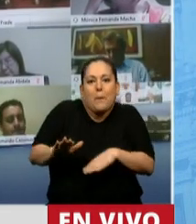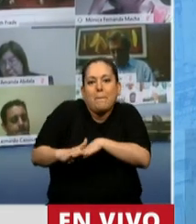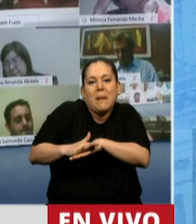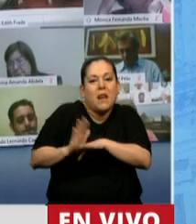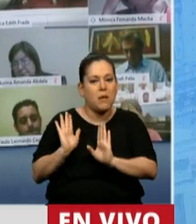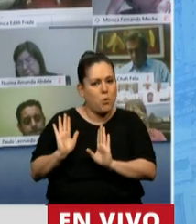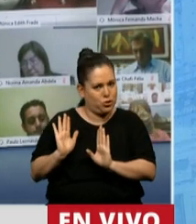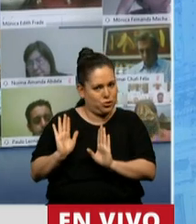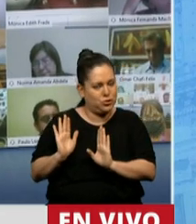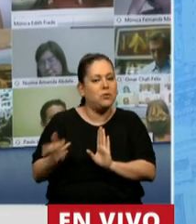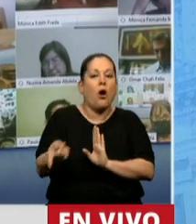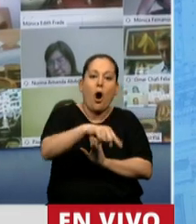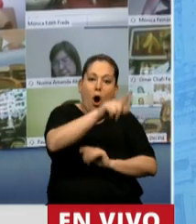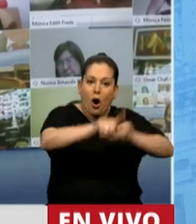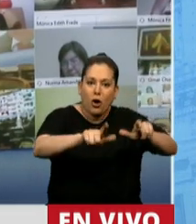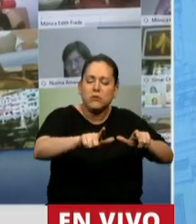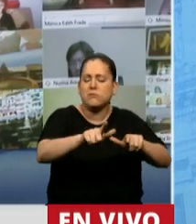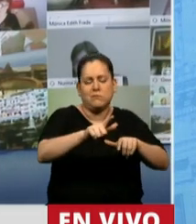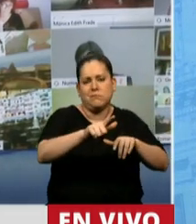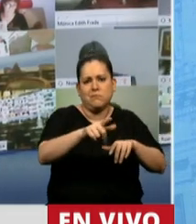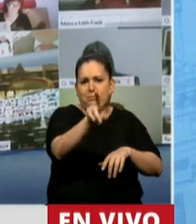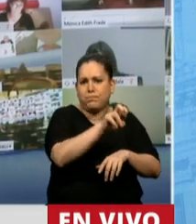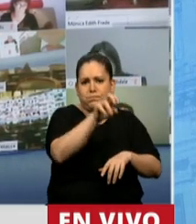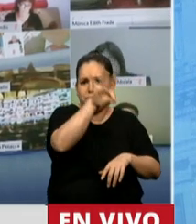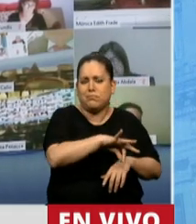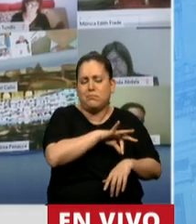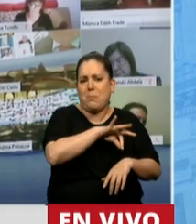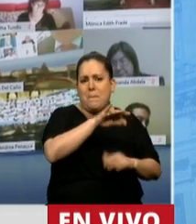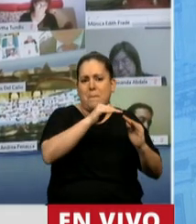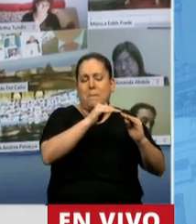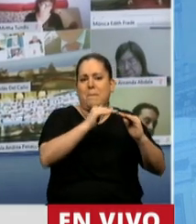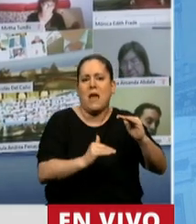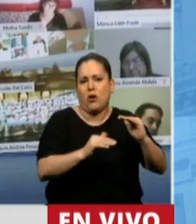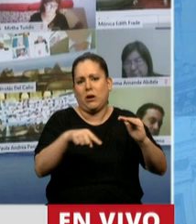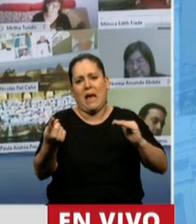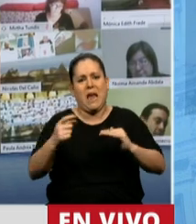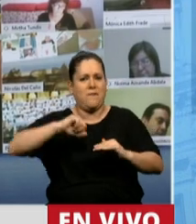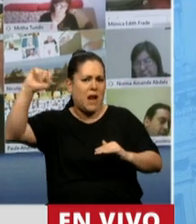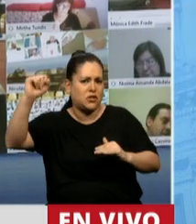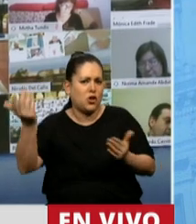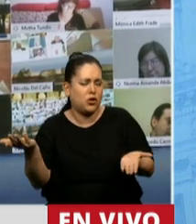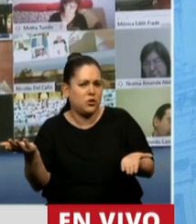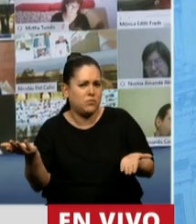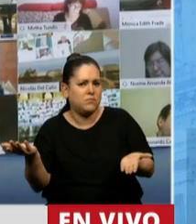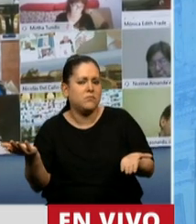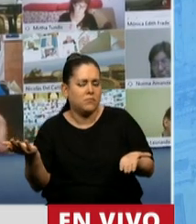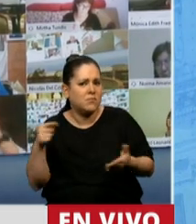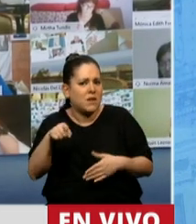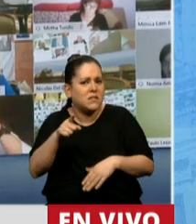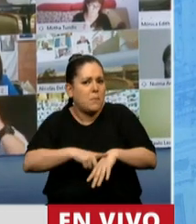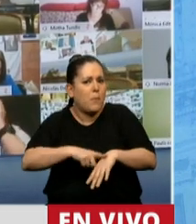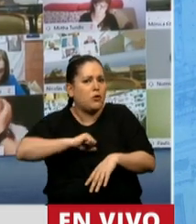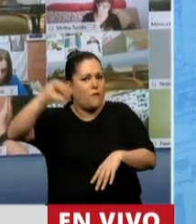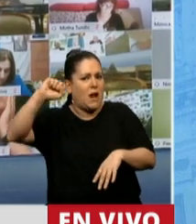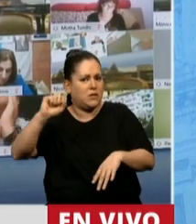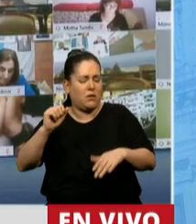resto recibió incrementos muy por debajo de la inflación de la inflación estaba sucediendo